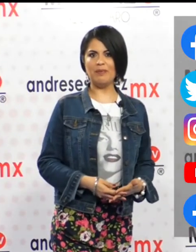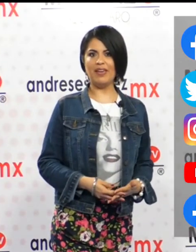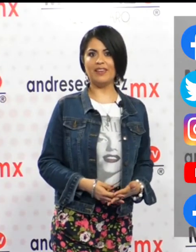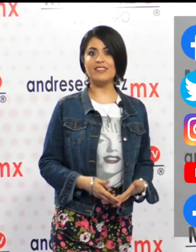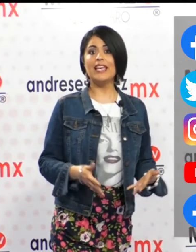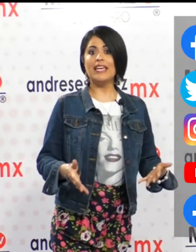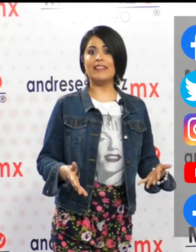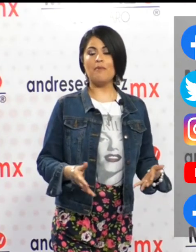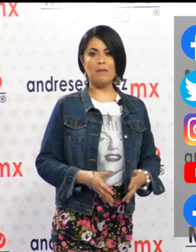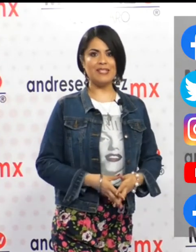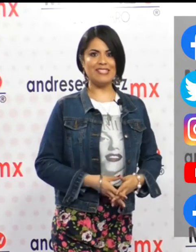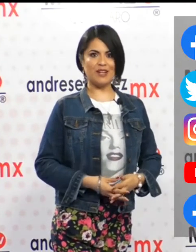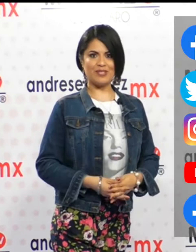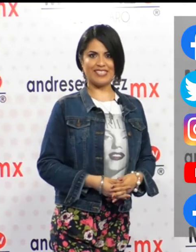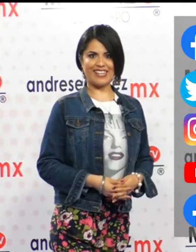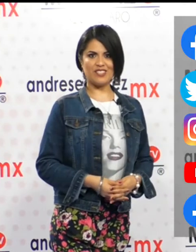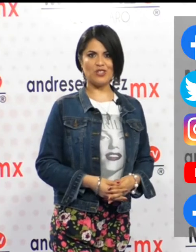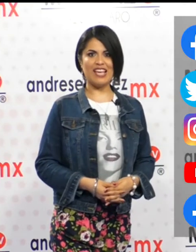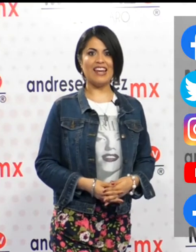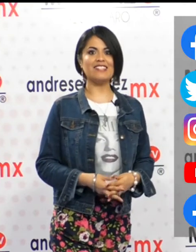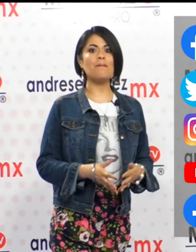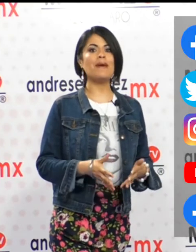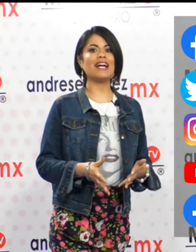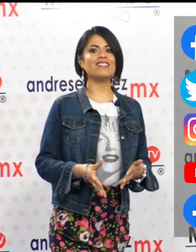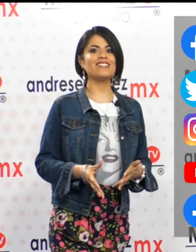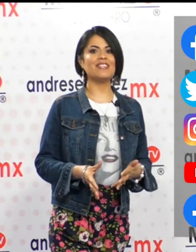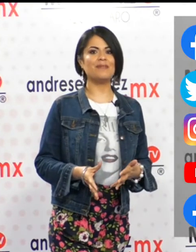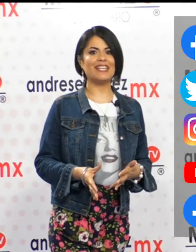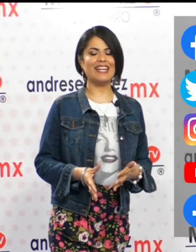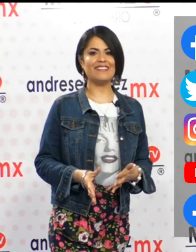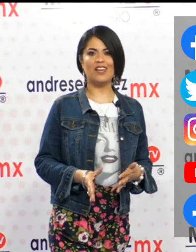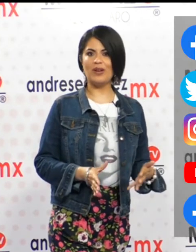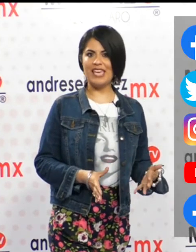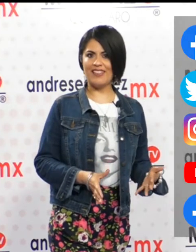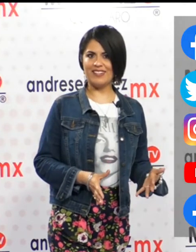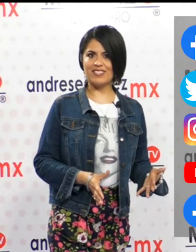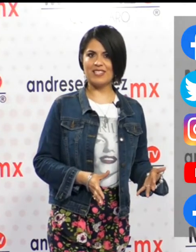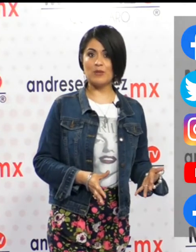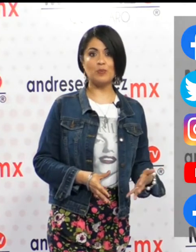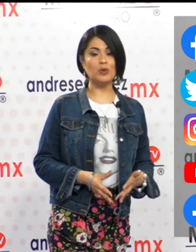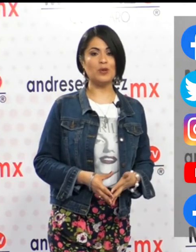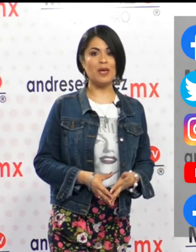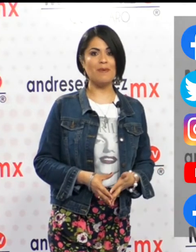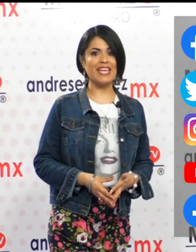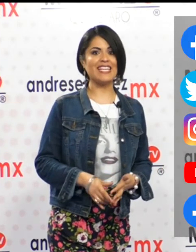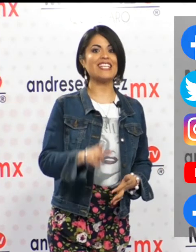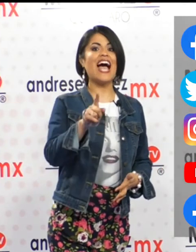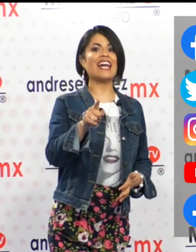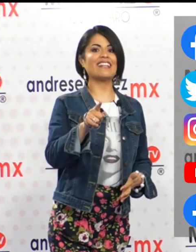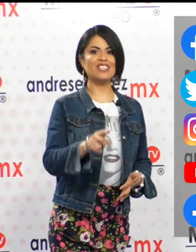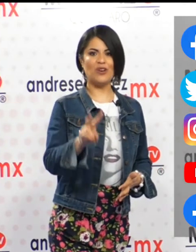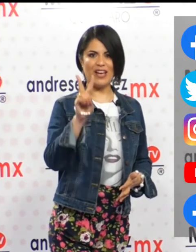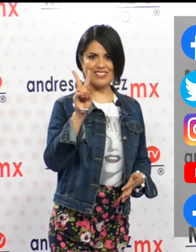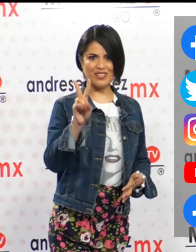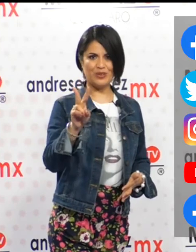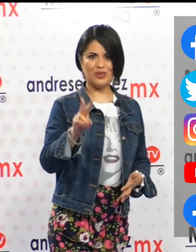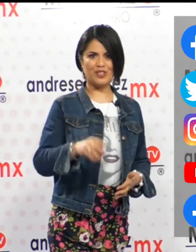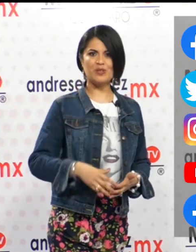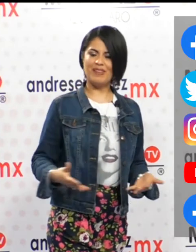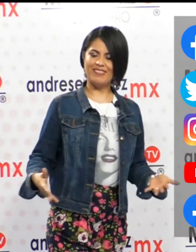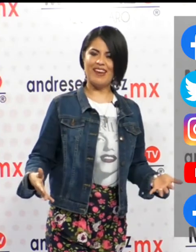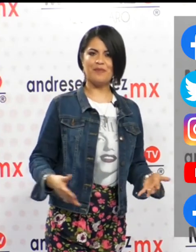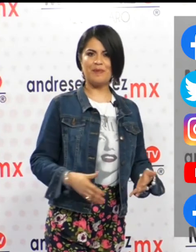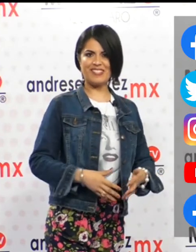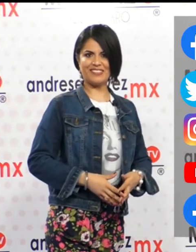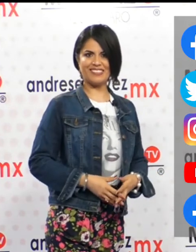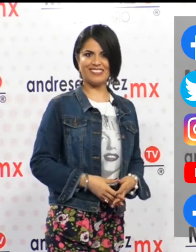.mx y también visita nuestras redes sociales Magazine TV Querétaro y andresesteves.mx. Al ratito, el segundo